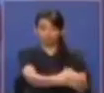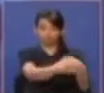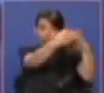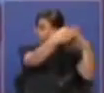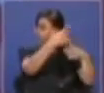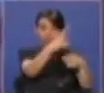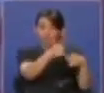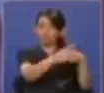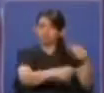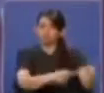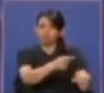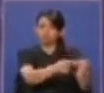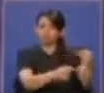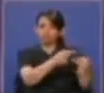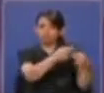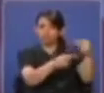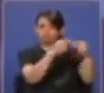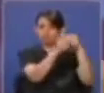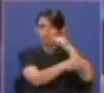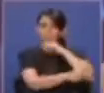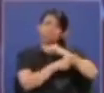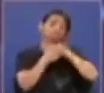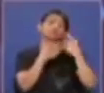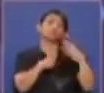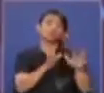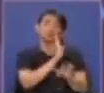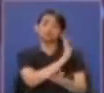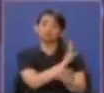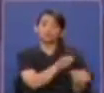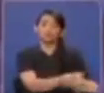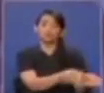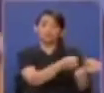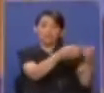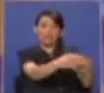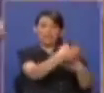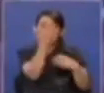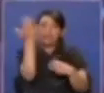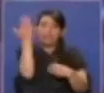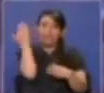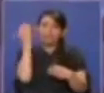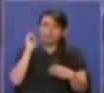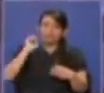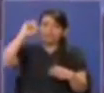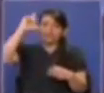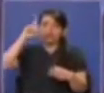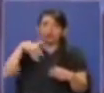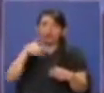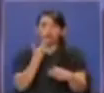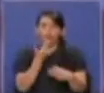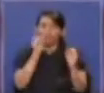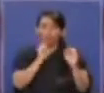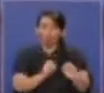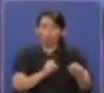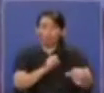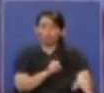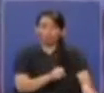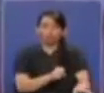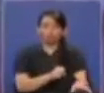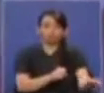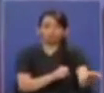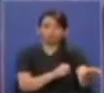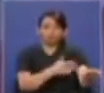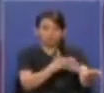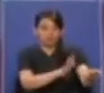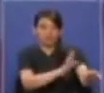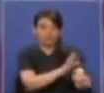esta refinería. En un inicio se había contemplado una planta desalinizadora que era muy costosa, vimos que la mejor forma era hacer un acueducto, y ya estamos haciendo